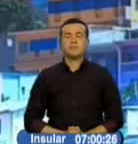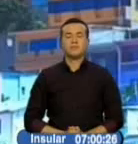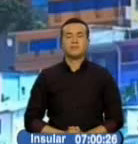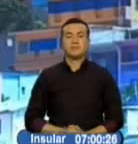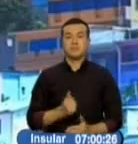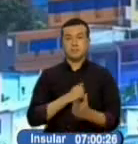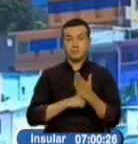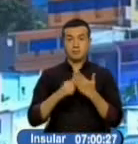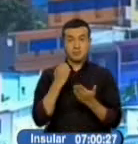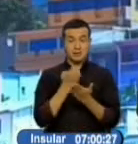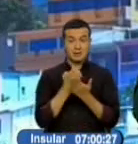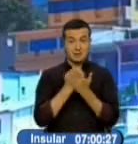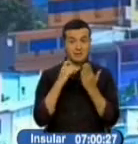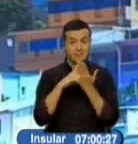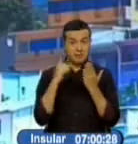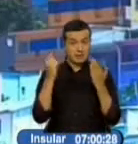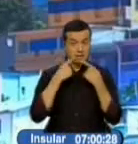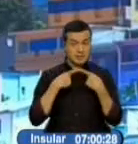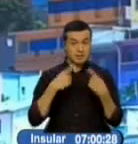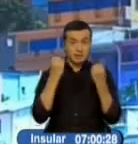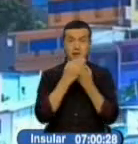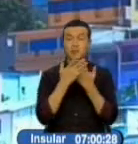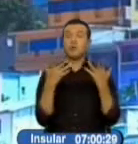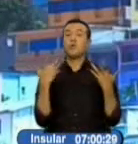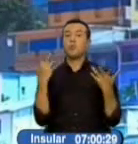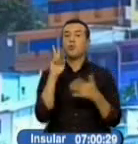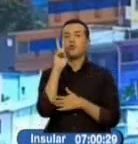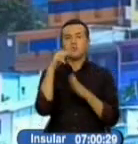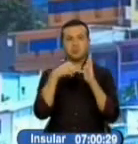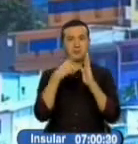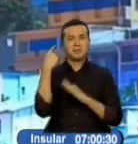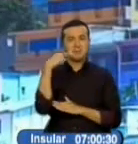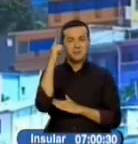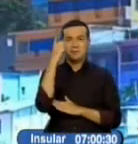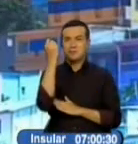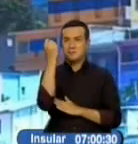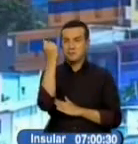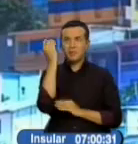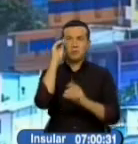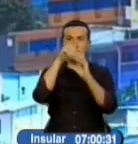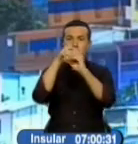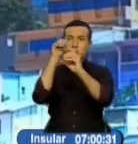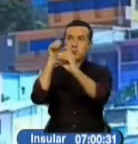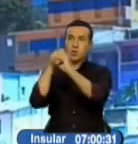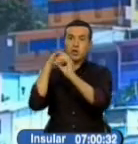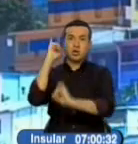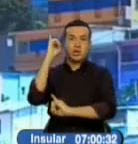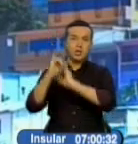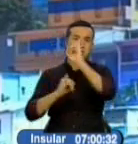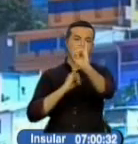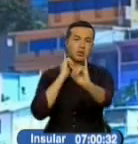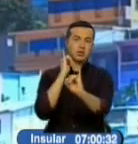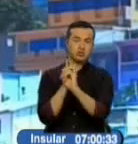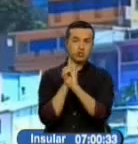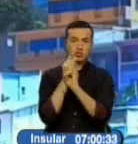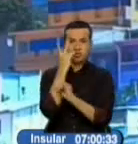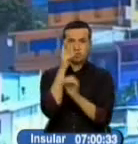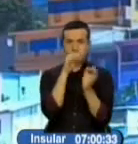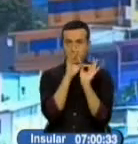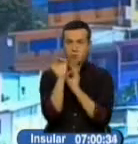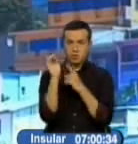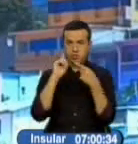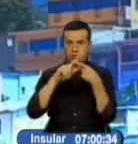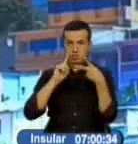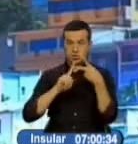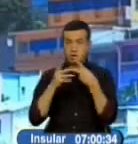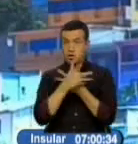El Ministerio de Economía y Finanzas informó sobre la colocación de 2.000 millones de bonos soberanos en el mercado internacional en dos tramos diferenciados.